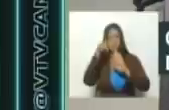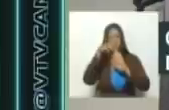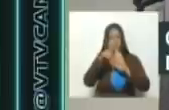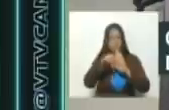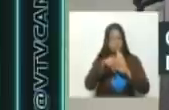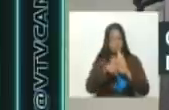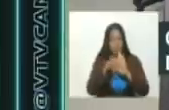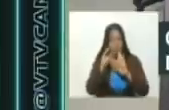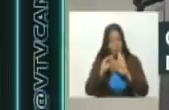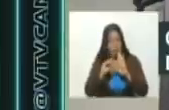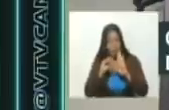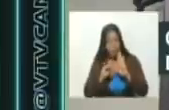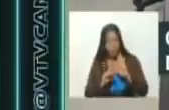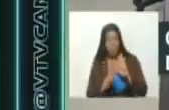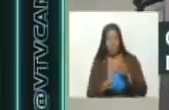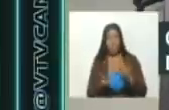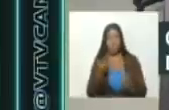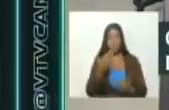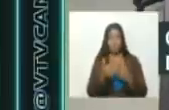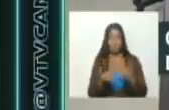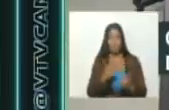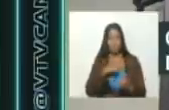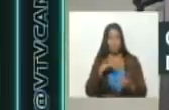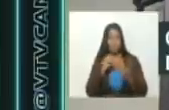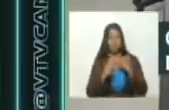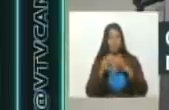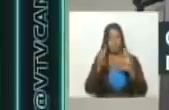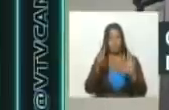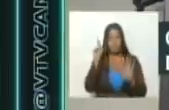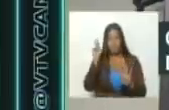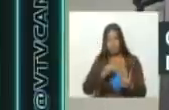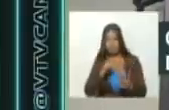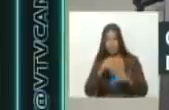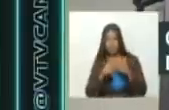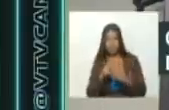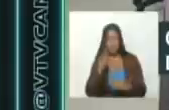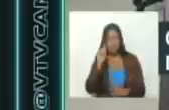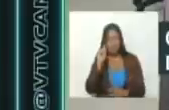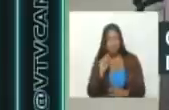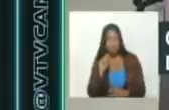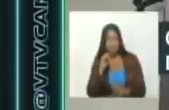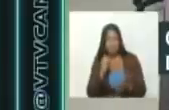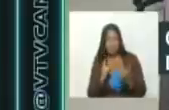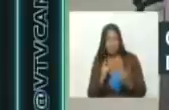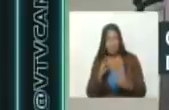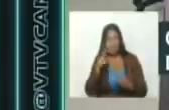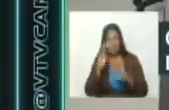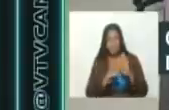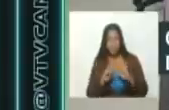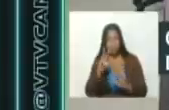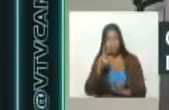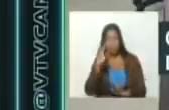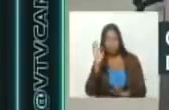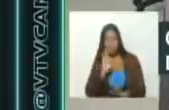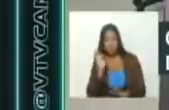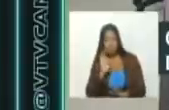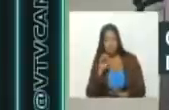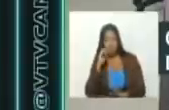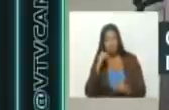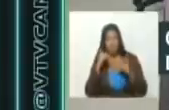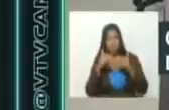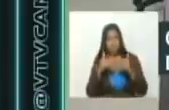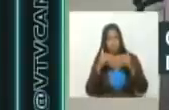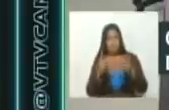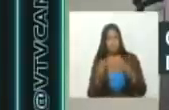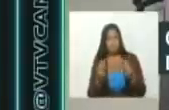en términos muy importantes y en los últimos 6 meses hemos tenido inflación de un dígito y el último mes fue menos de 3%. Ahí hemos